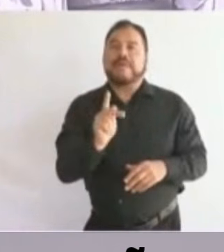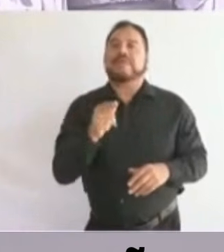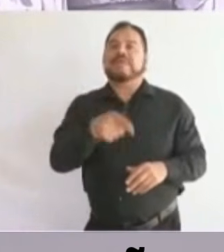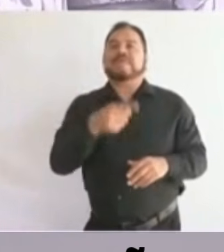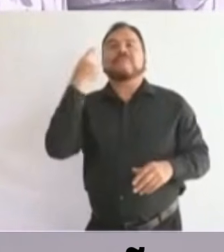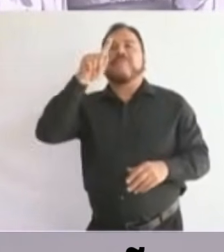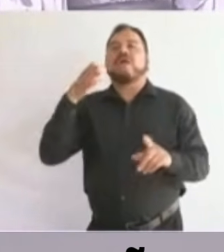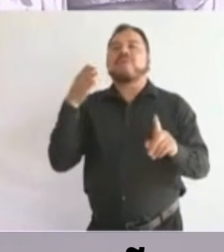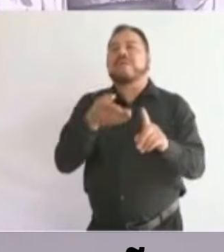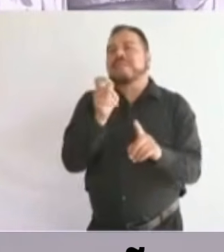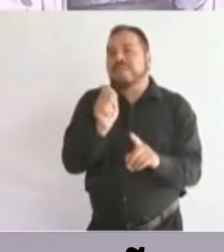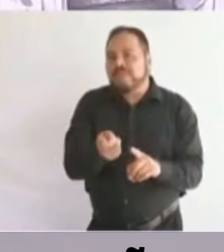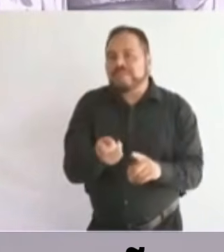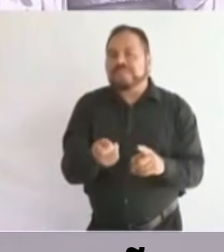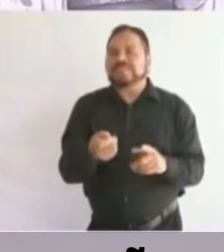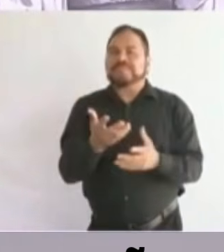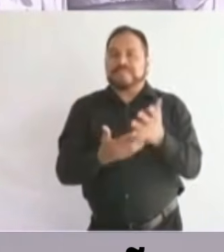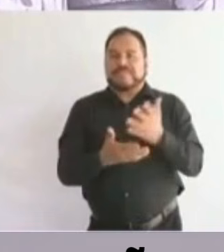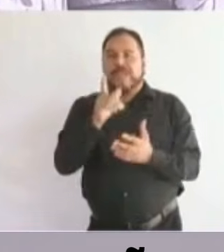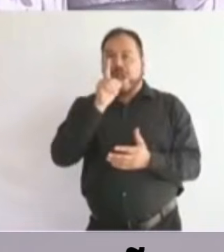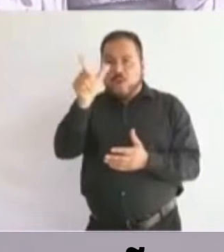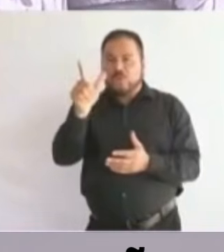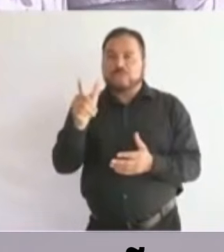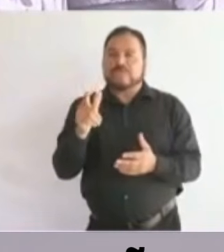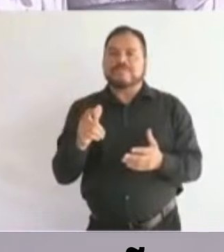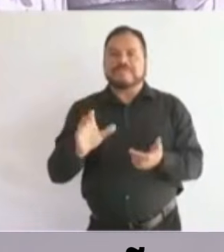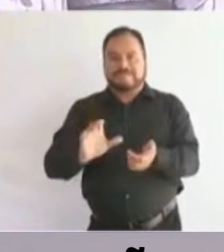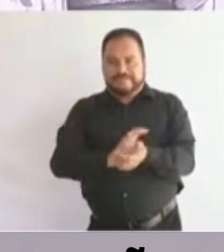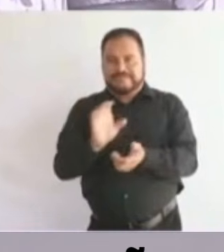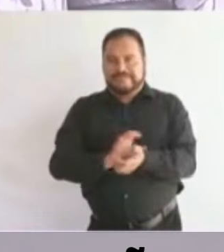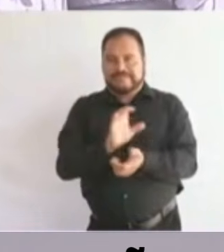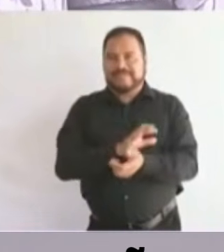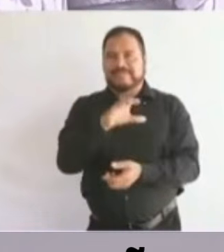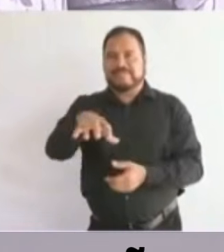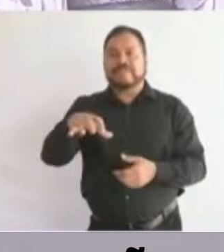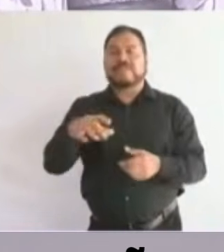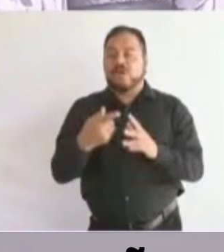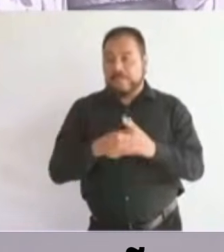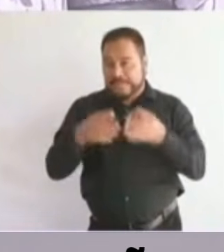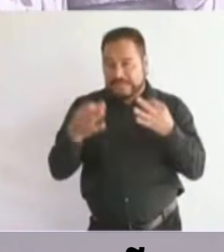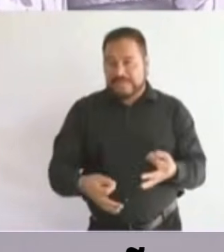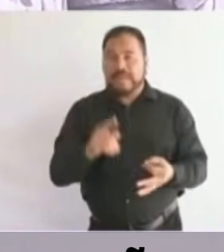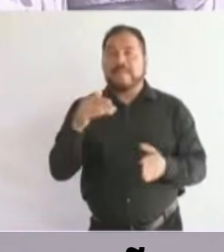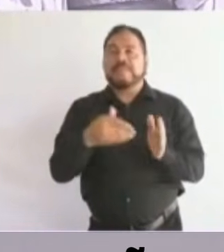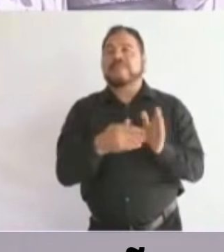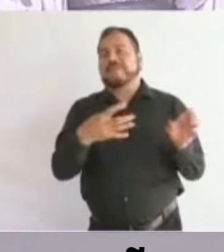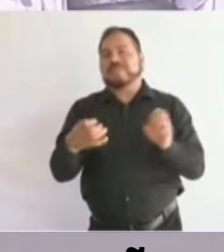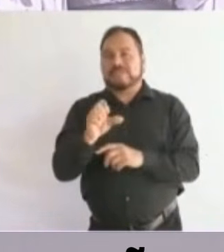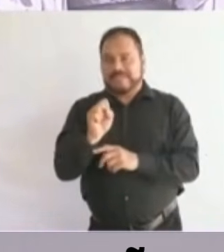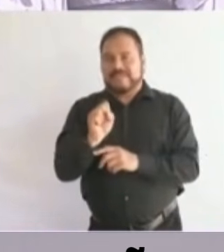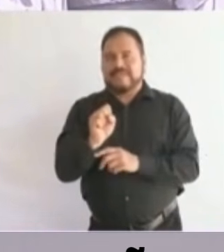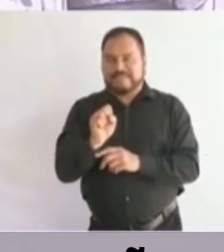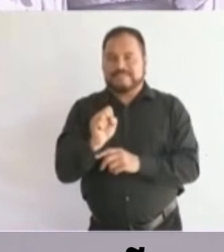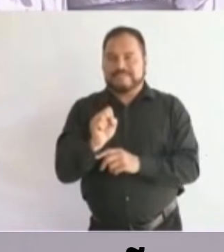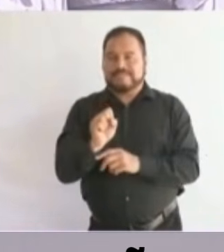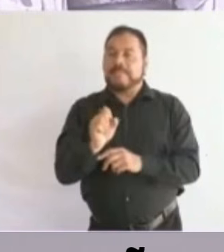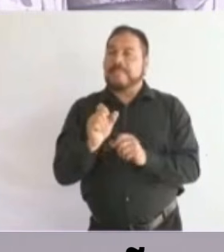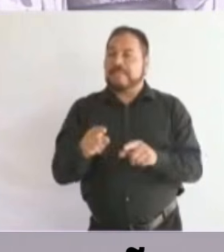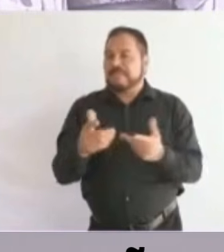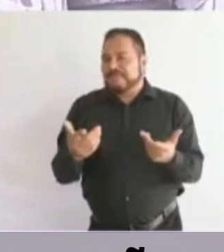para generar, transmitir y distribuir energía eléctrica es a partir de 1960. Como